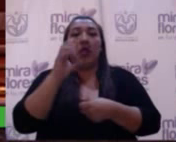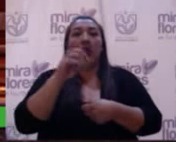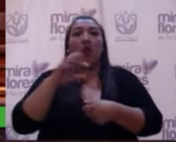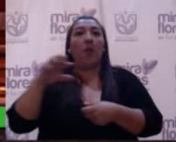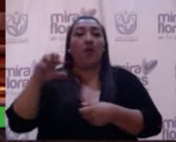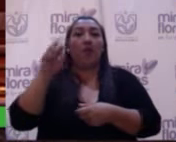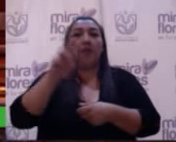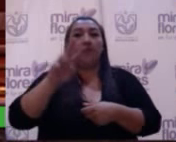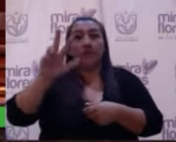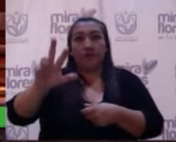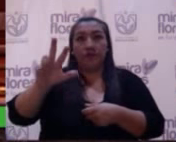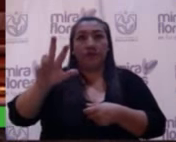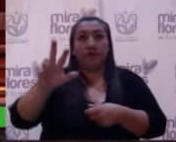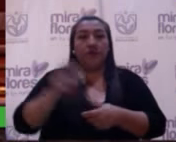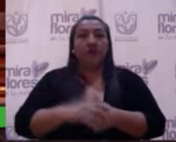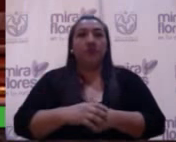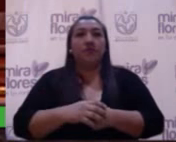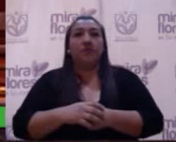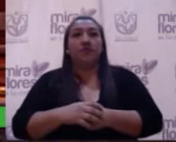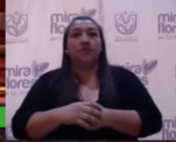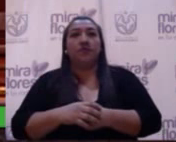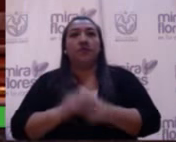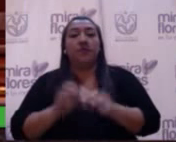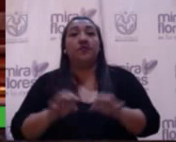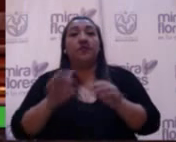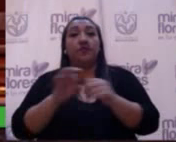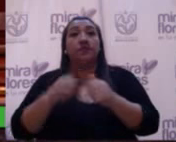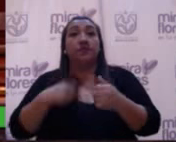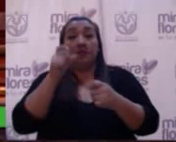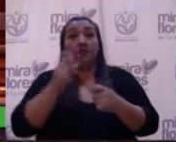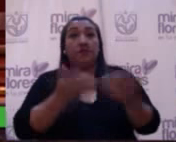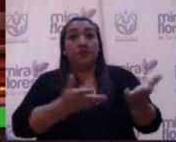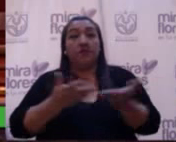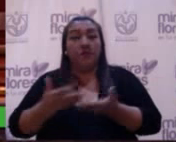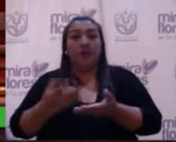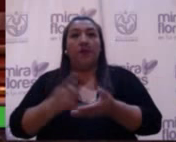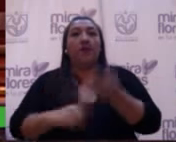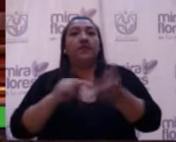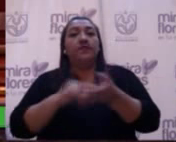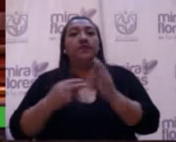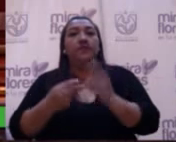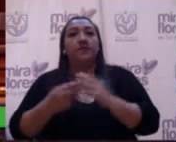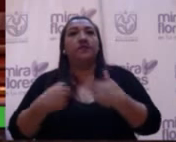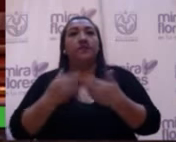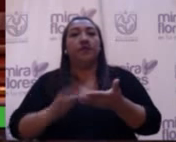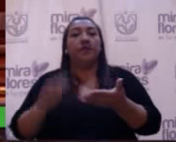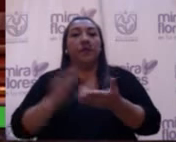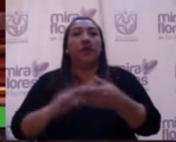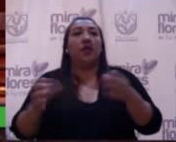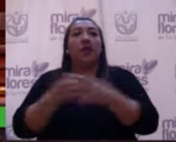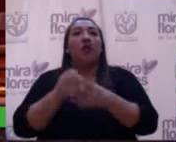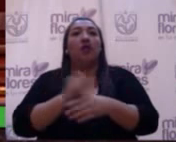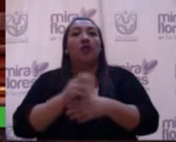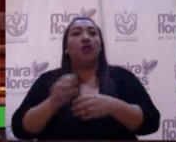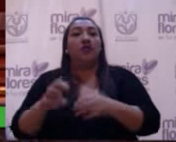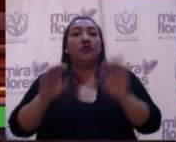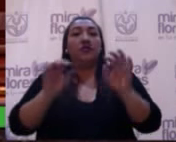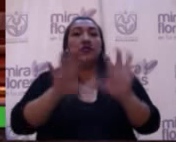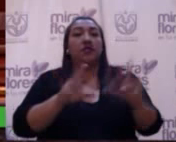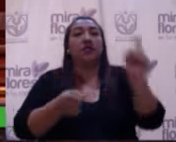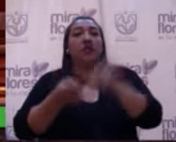COP23, que una invitación que recae sobre mi persona, lo que implicaría tener la autorización del Consejo del 10